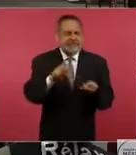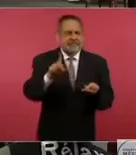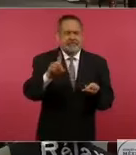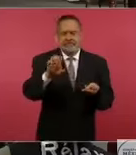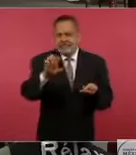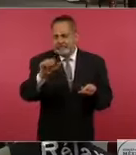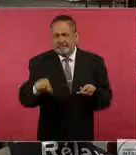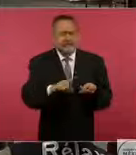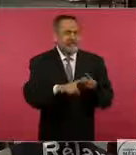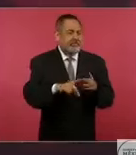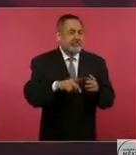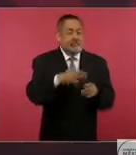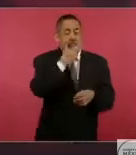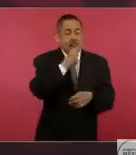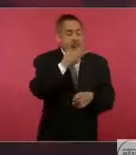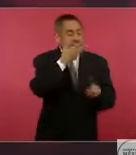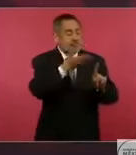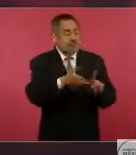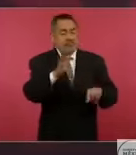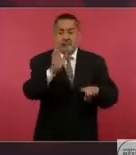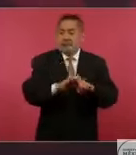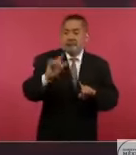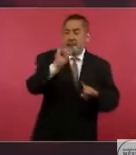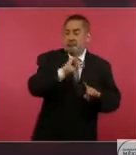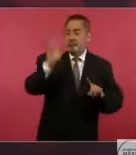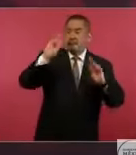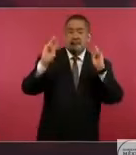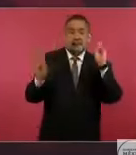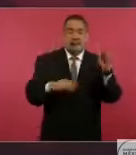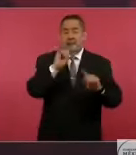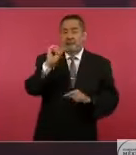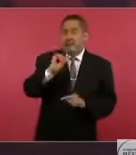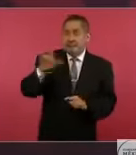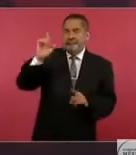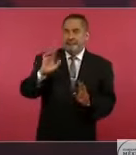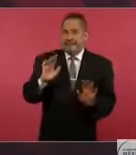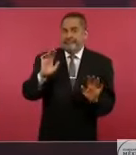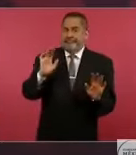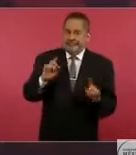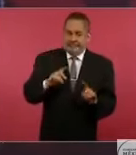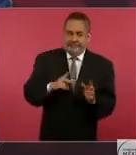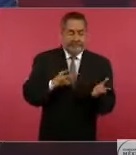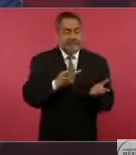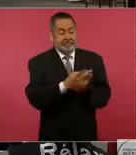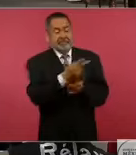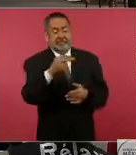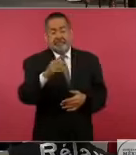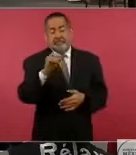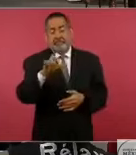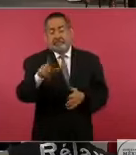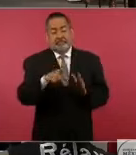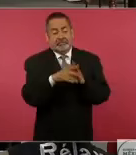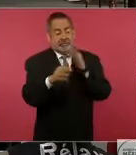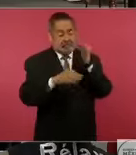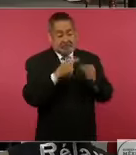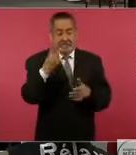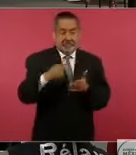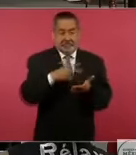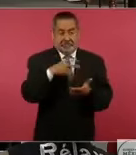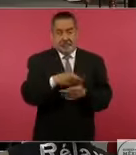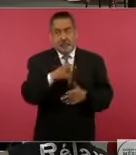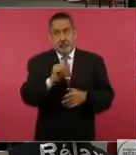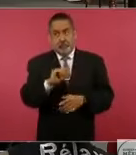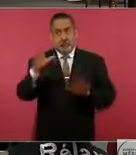y el periodista más famoso de México, del mundo, premio Nobel, dos veces